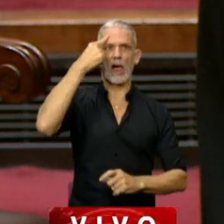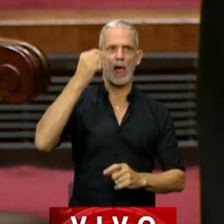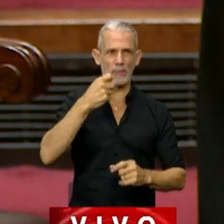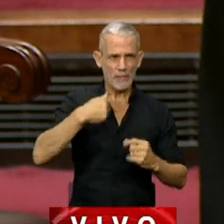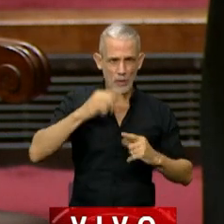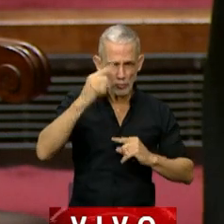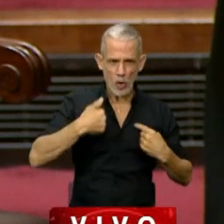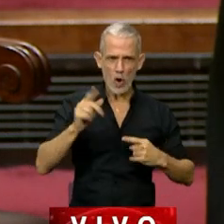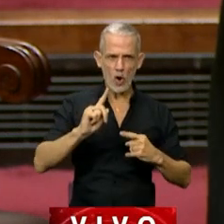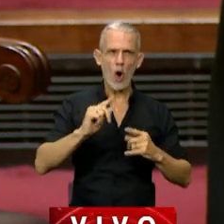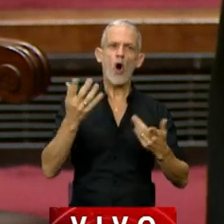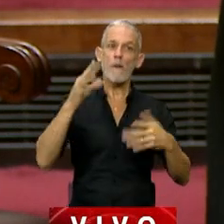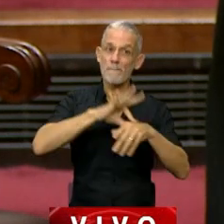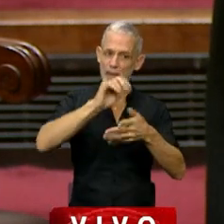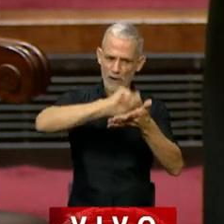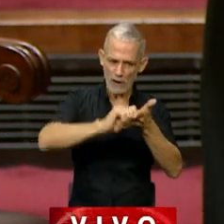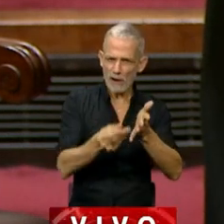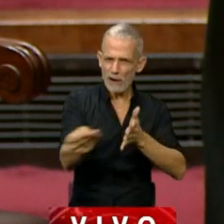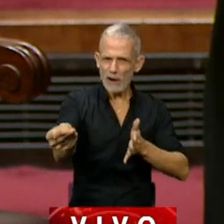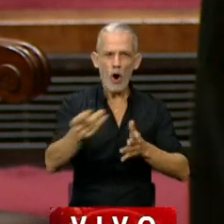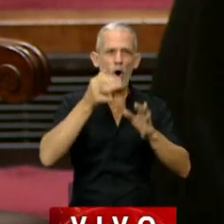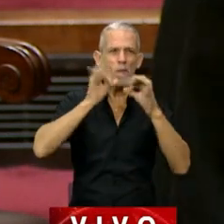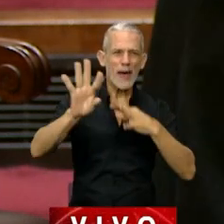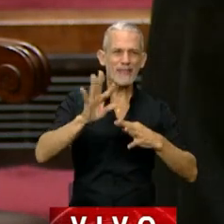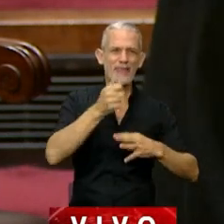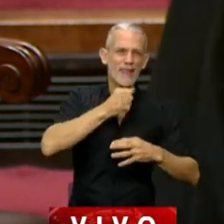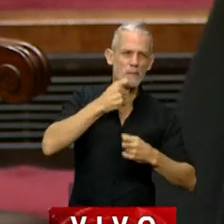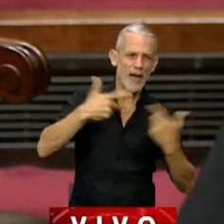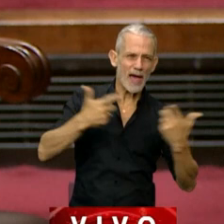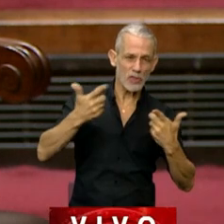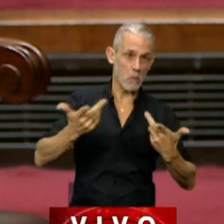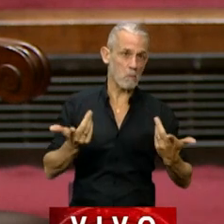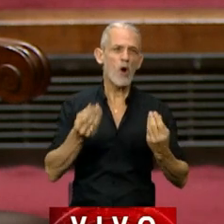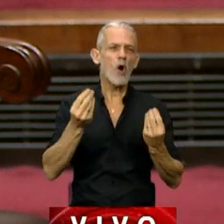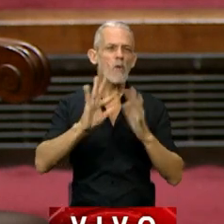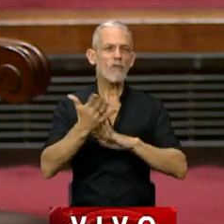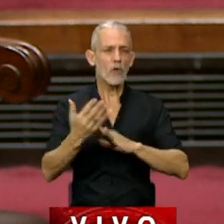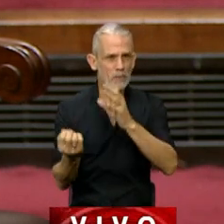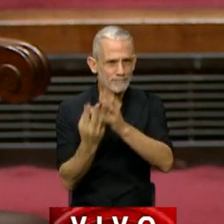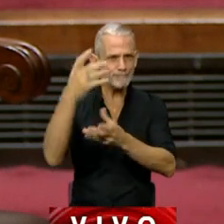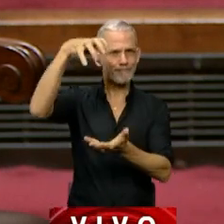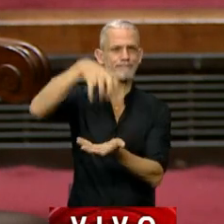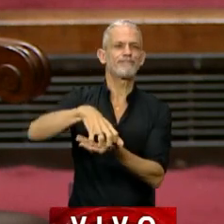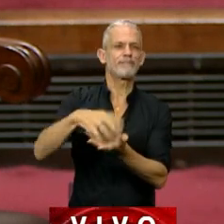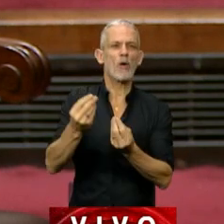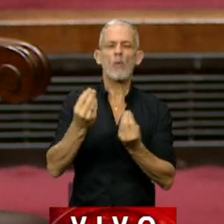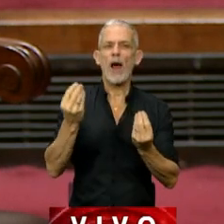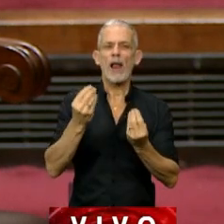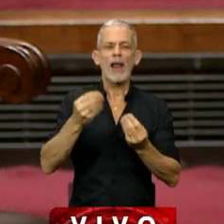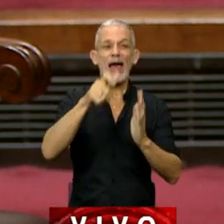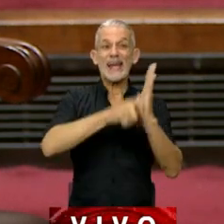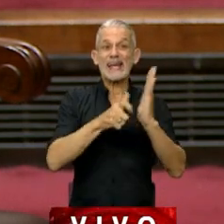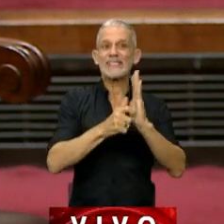Trabajar sobre la prescripción y sobre la dispensación, a través de la creación, además, de la figura de